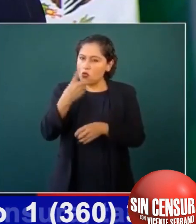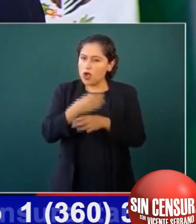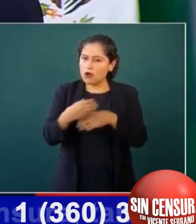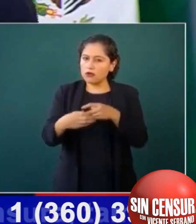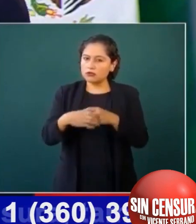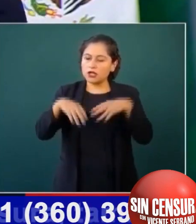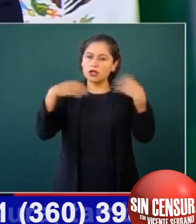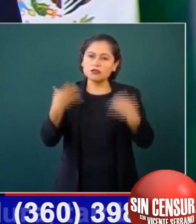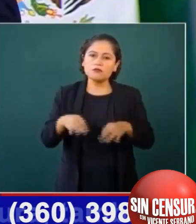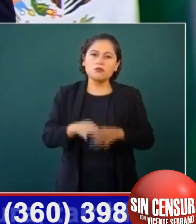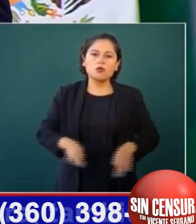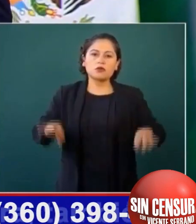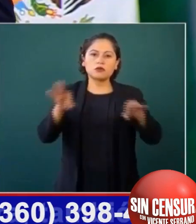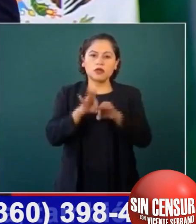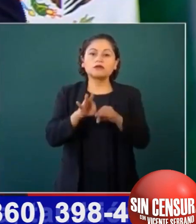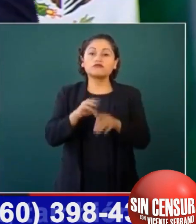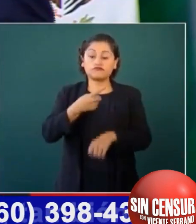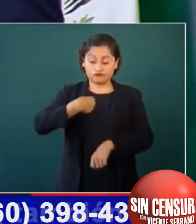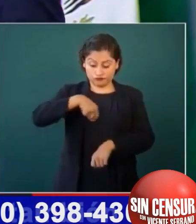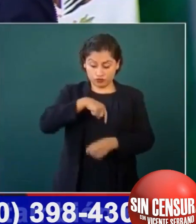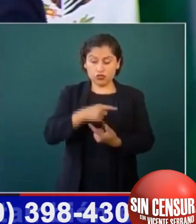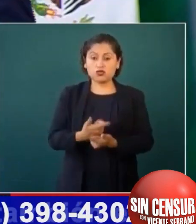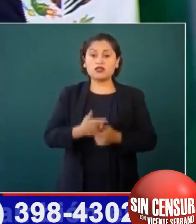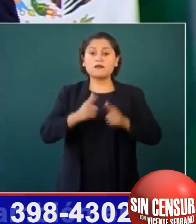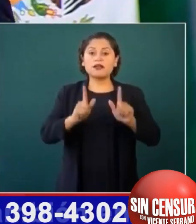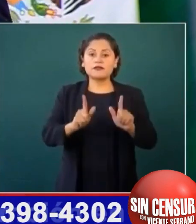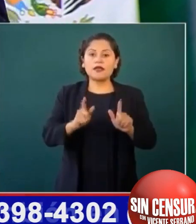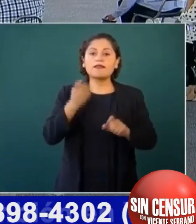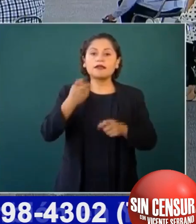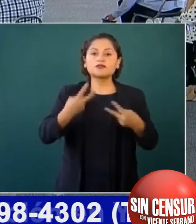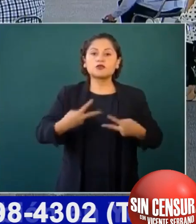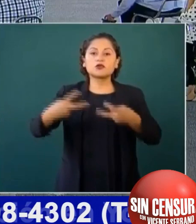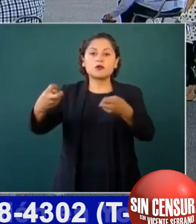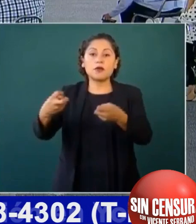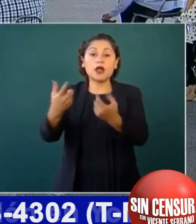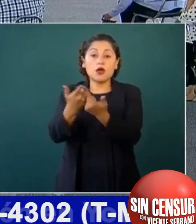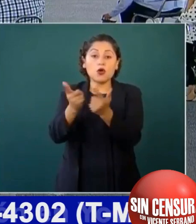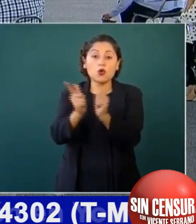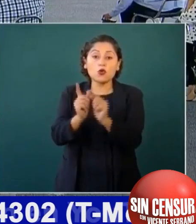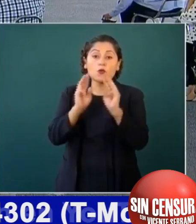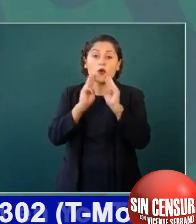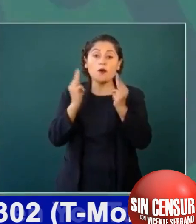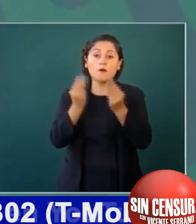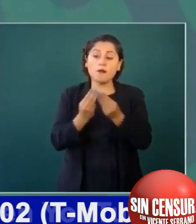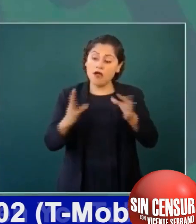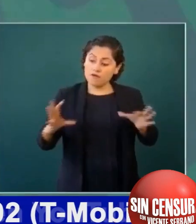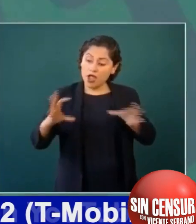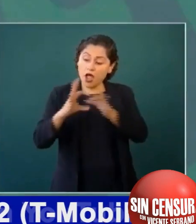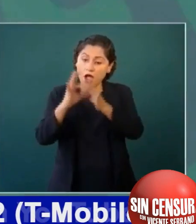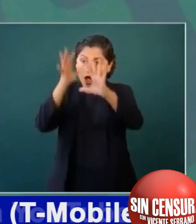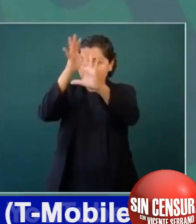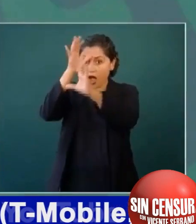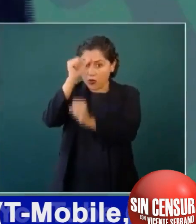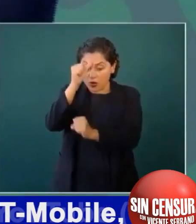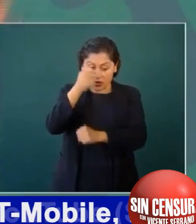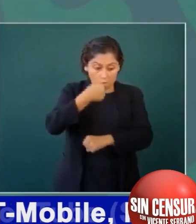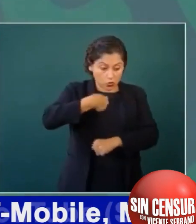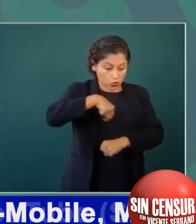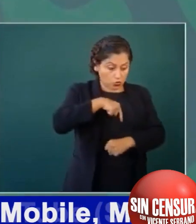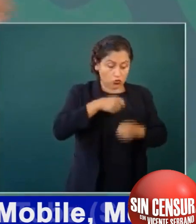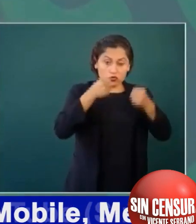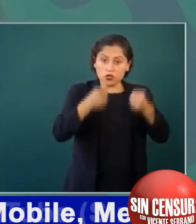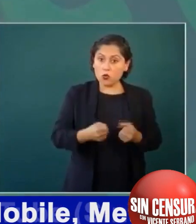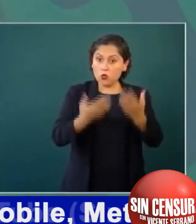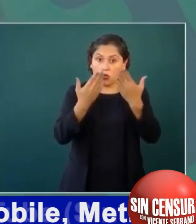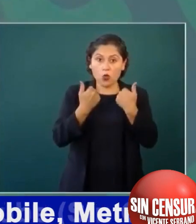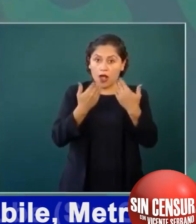con el crimen organizado, entregaron nuestra seguridad y nuestra libertad. Por eso los índices de violencia que tuvo Tamaulipas por más de